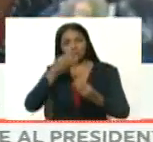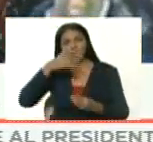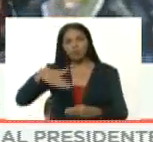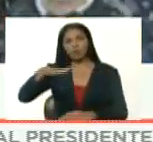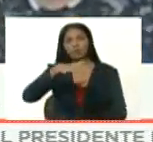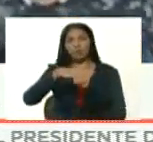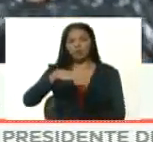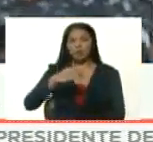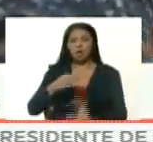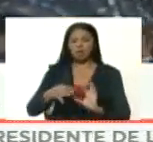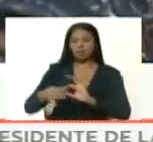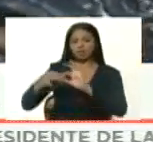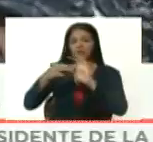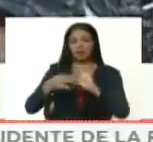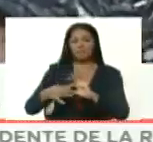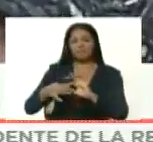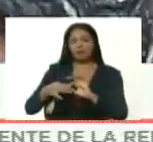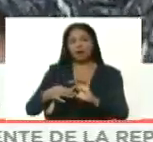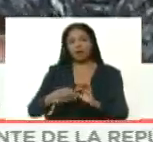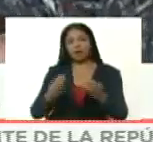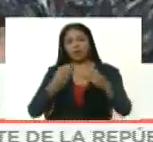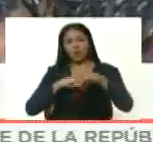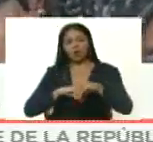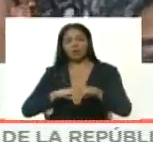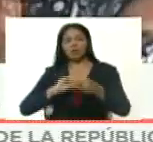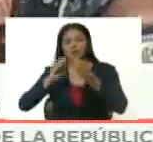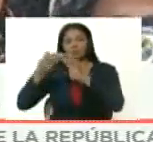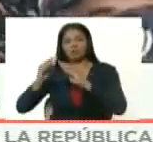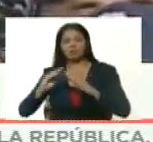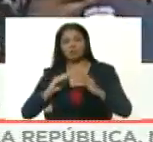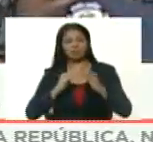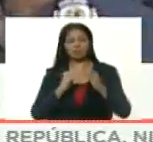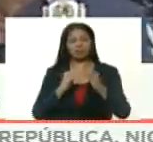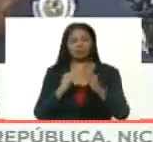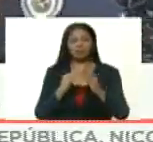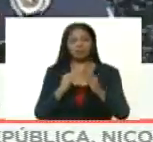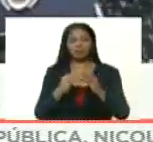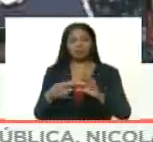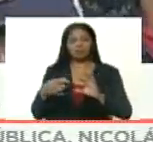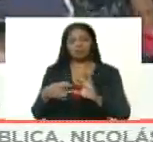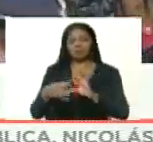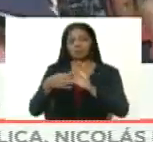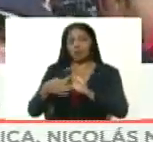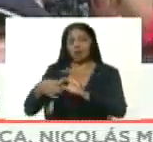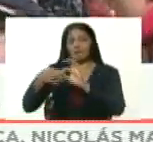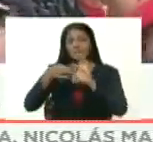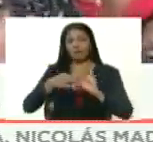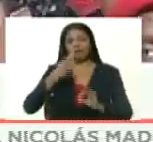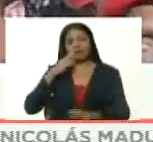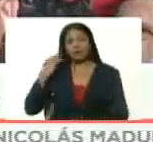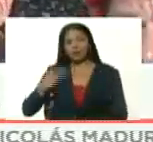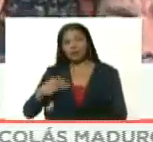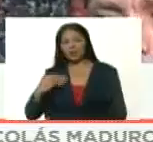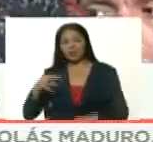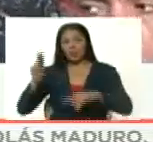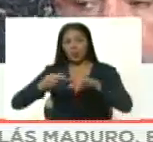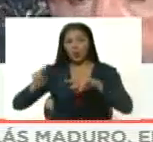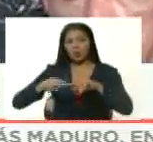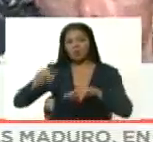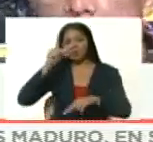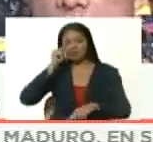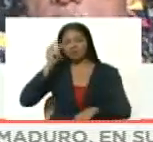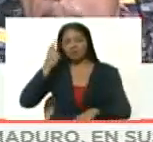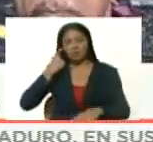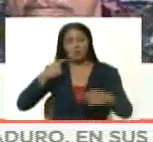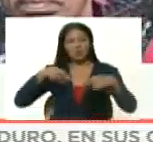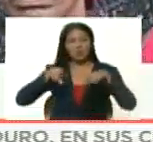la mano con el Consejo Comunal, con el CLAT, con la comunidad, de la mano con la juventud, de la mano con los niños, con las niñas, de